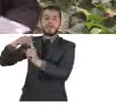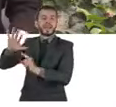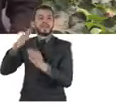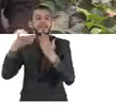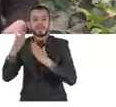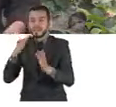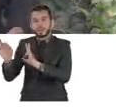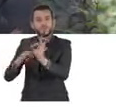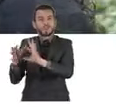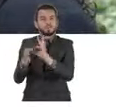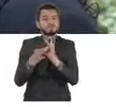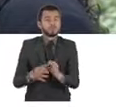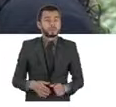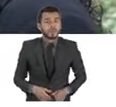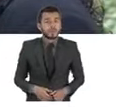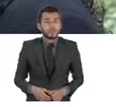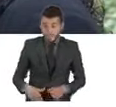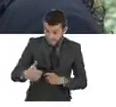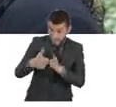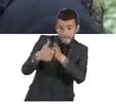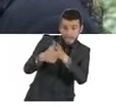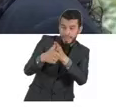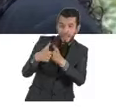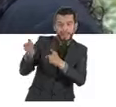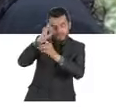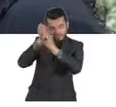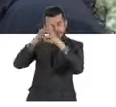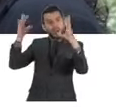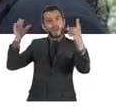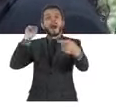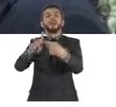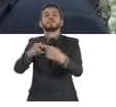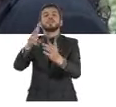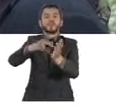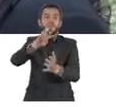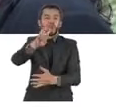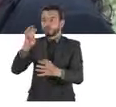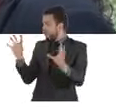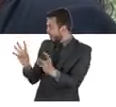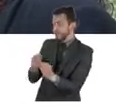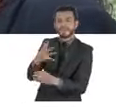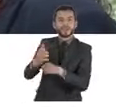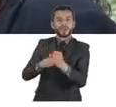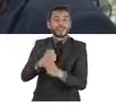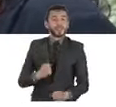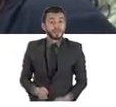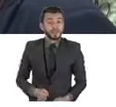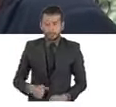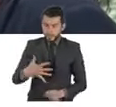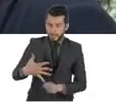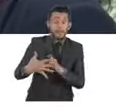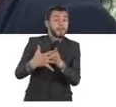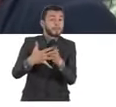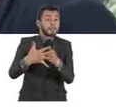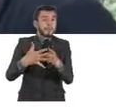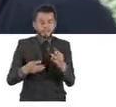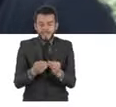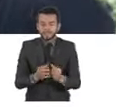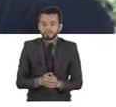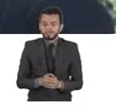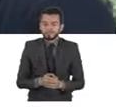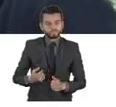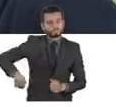realidad en la Bogotá de los 500 años. Segundo, a través de la priorización, Identifiquemos juntos cuáles son los